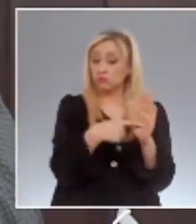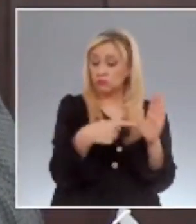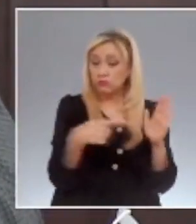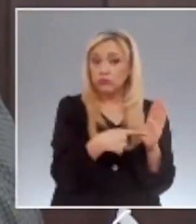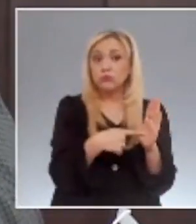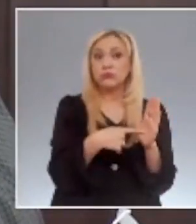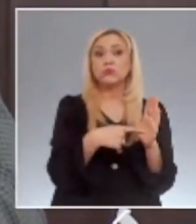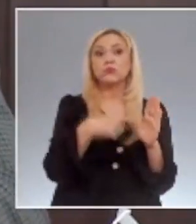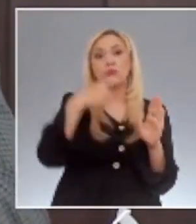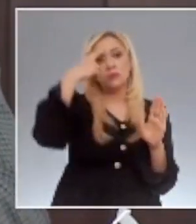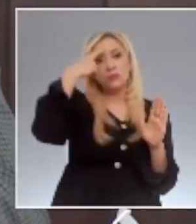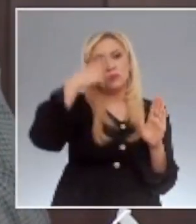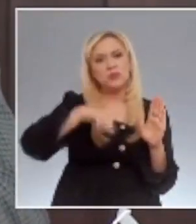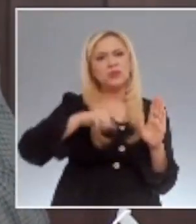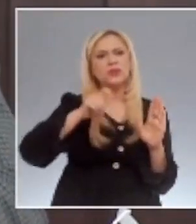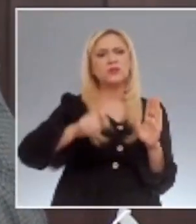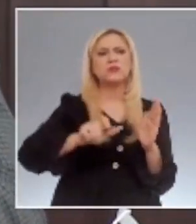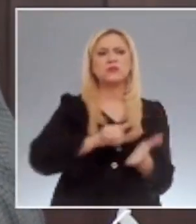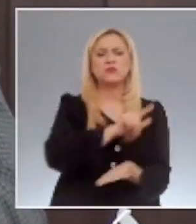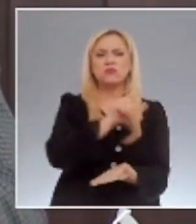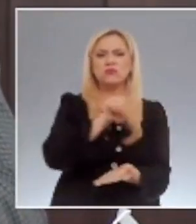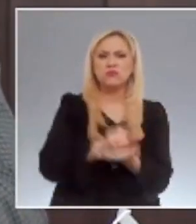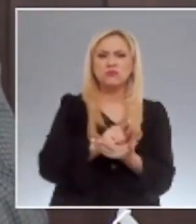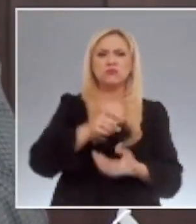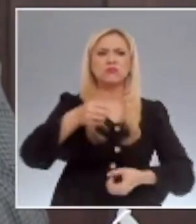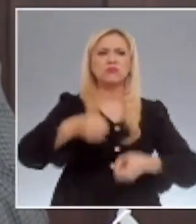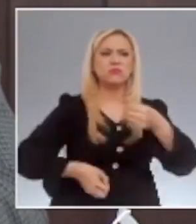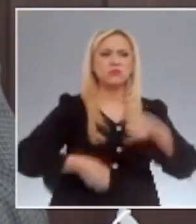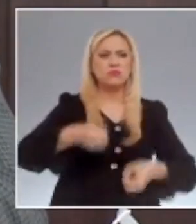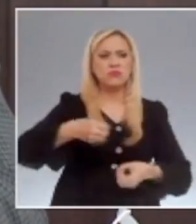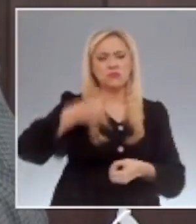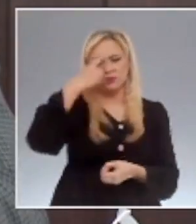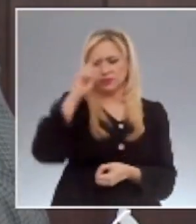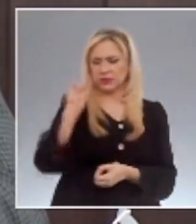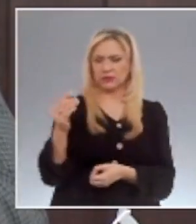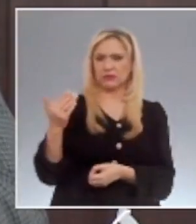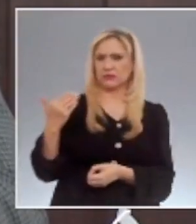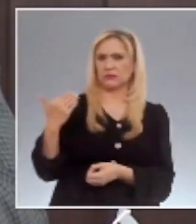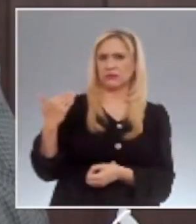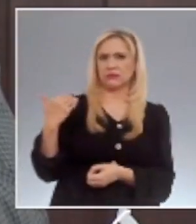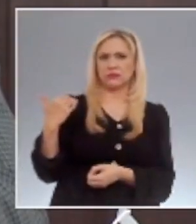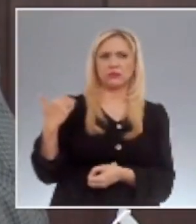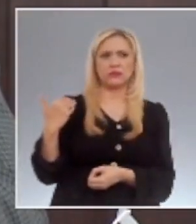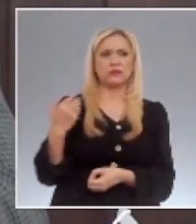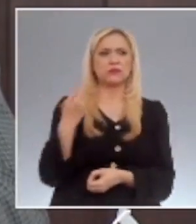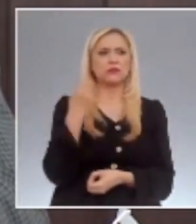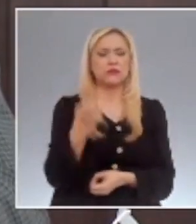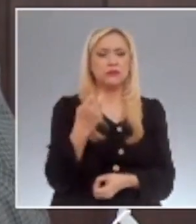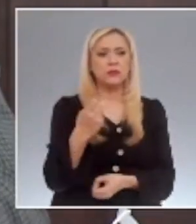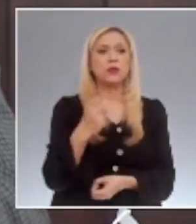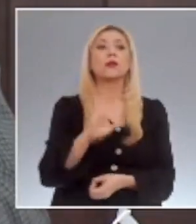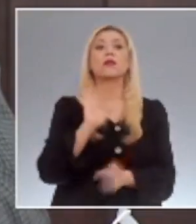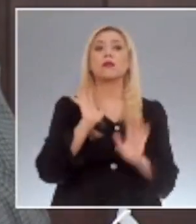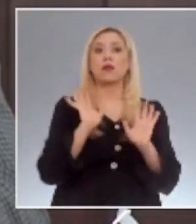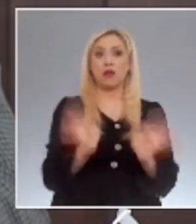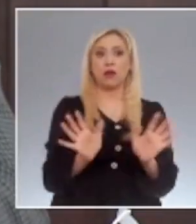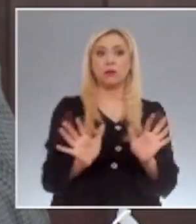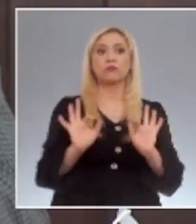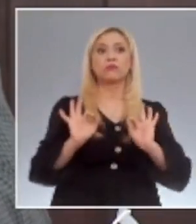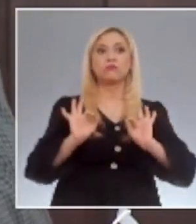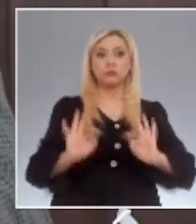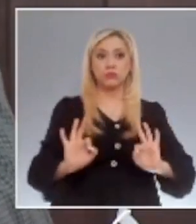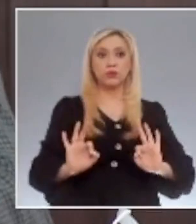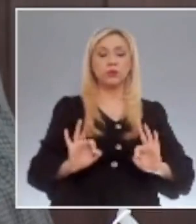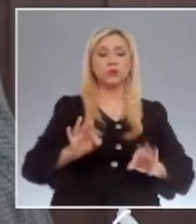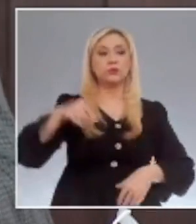resiliencia hídrica en agua y recientemente el día de ayer logramos en poder